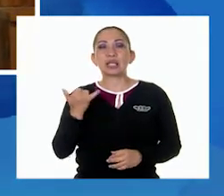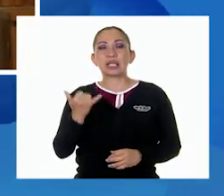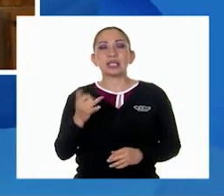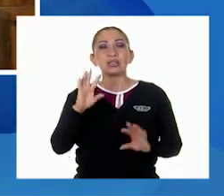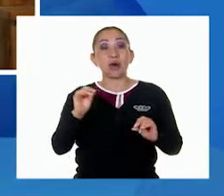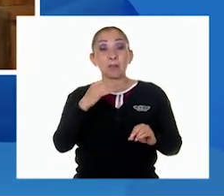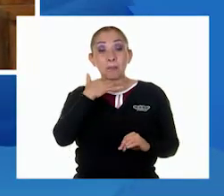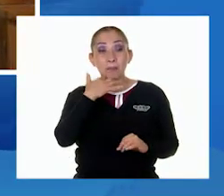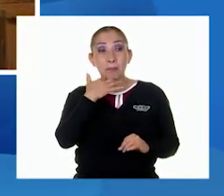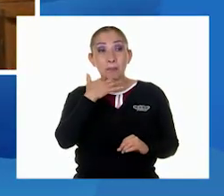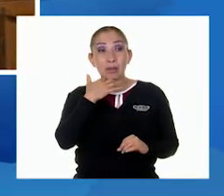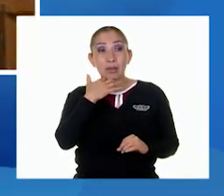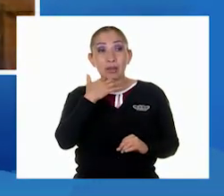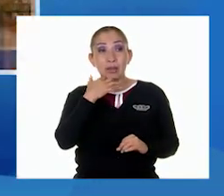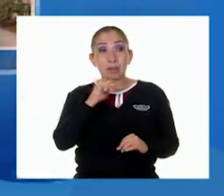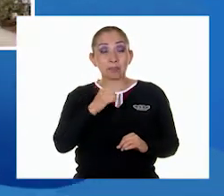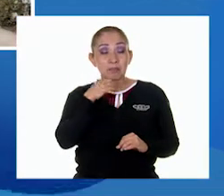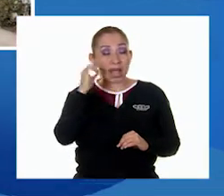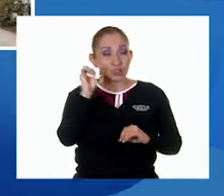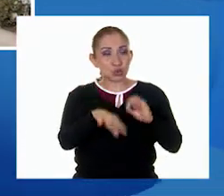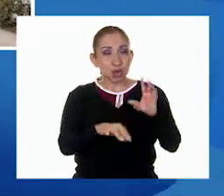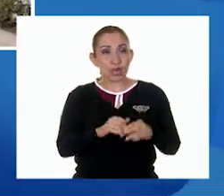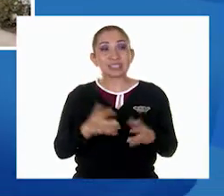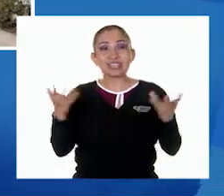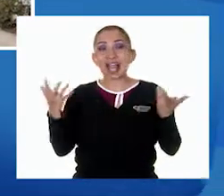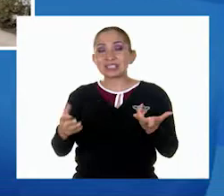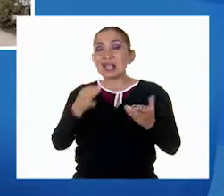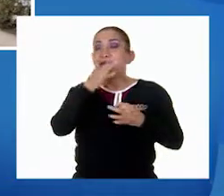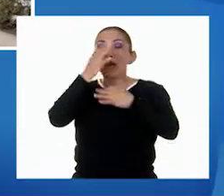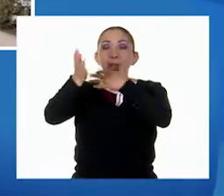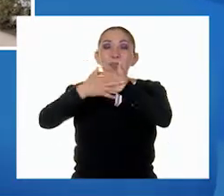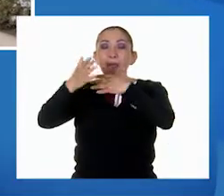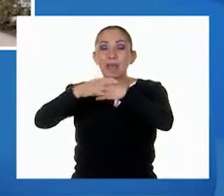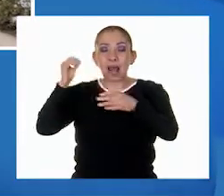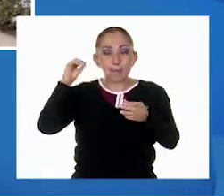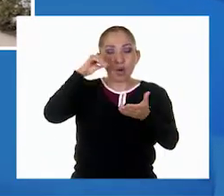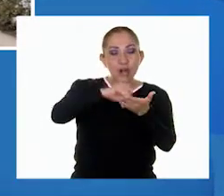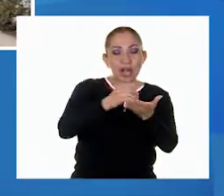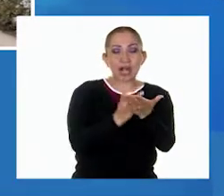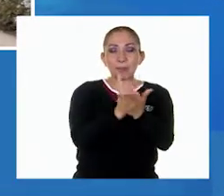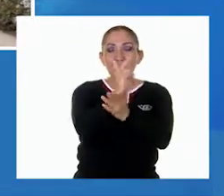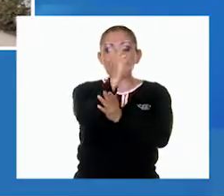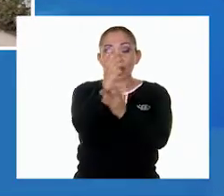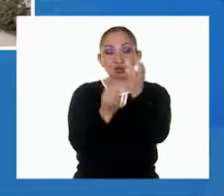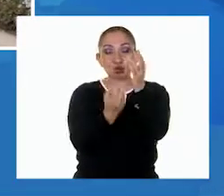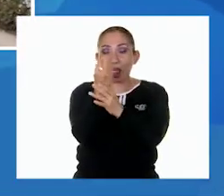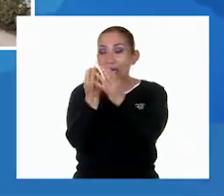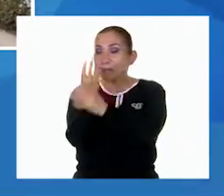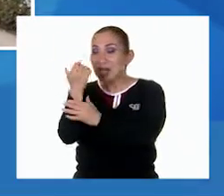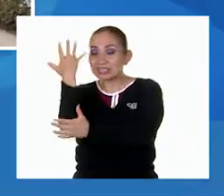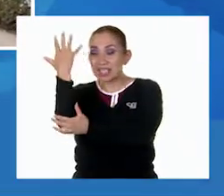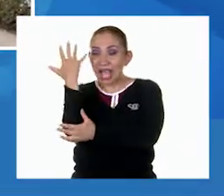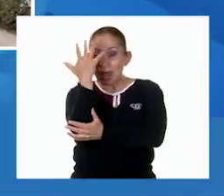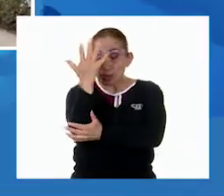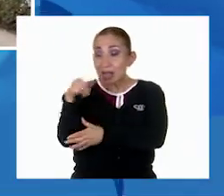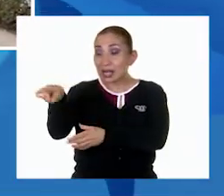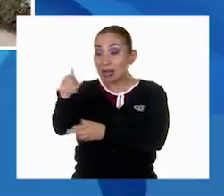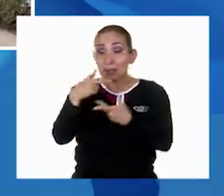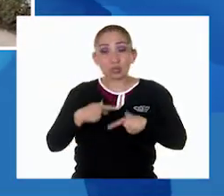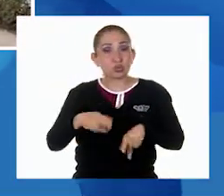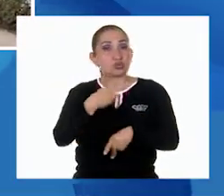ya no tirar basura en el piso. Se realizan campañas de reforestación y se siembran plantas y árboles. Las